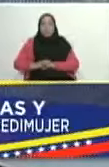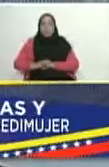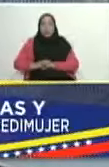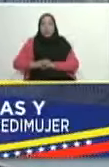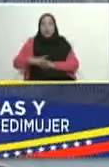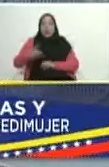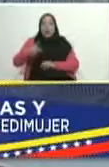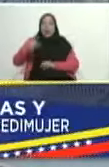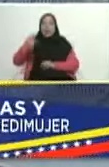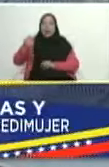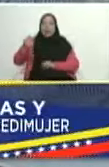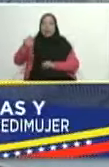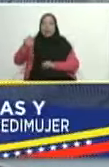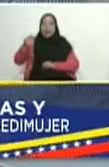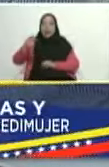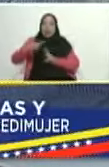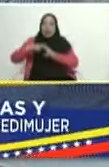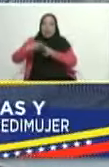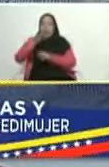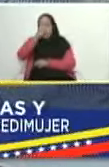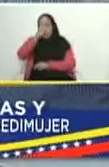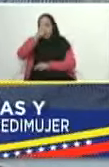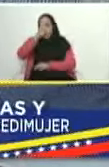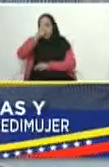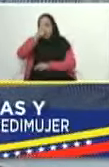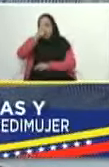financiamientos productivos.